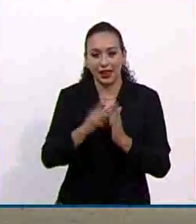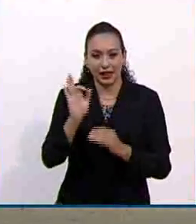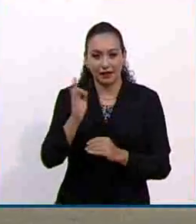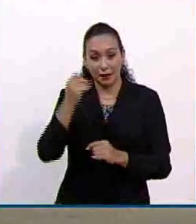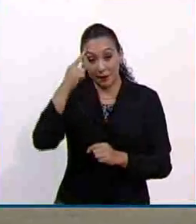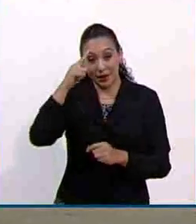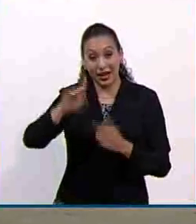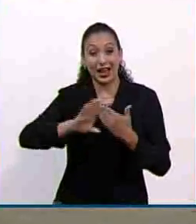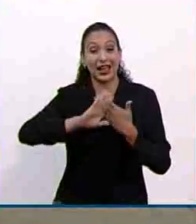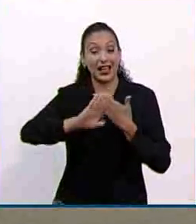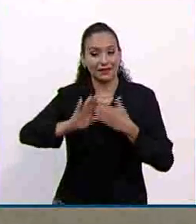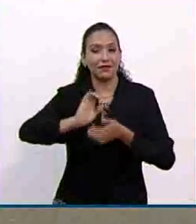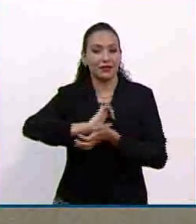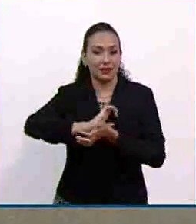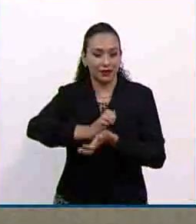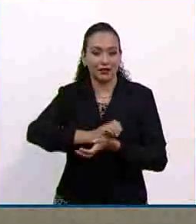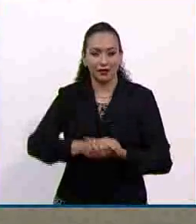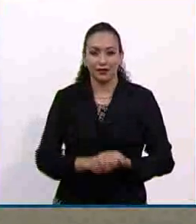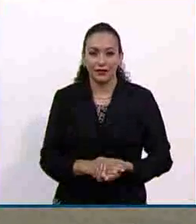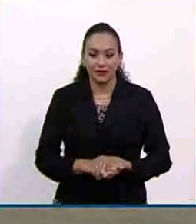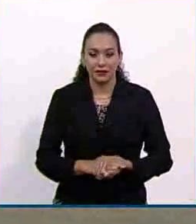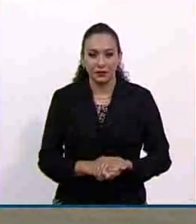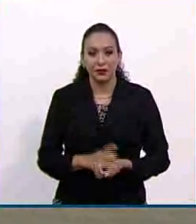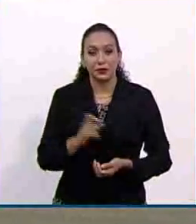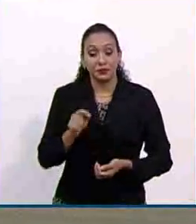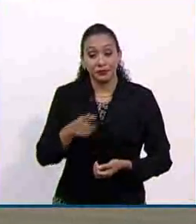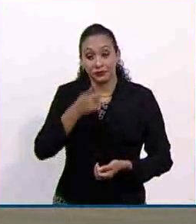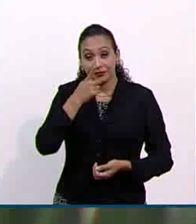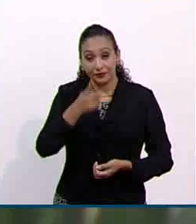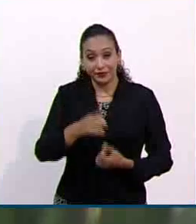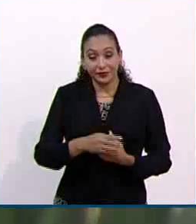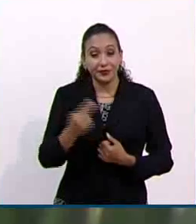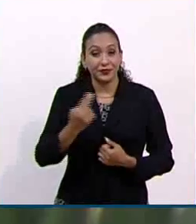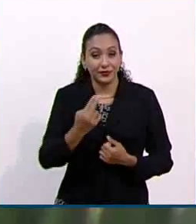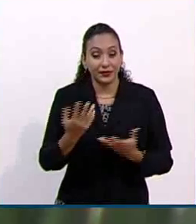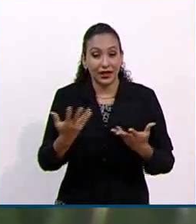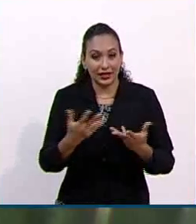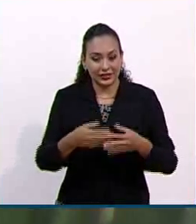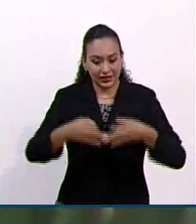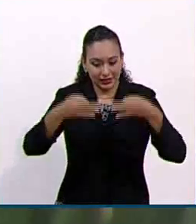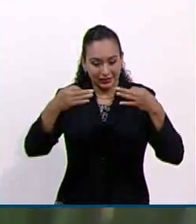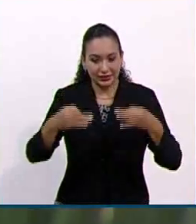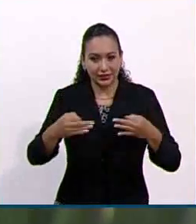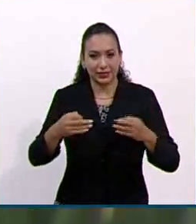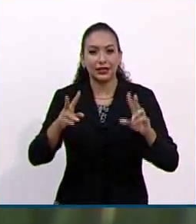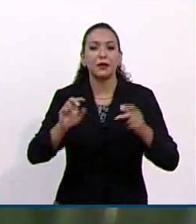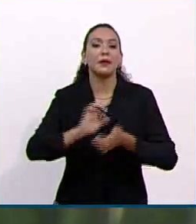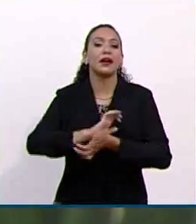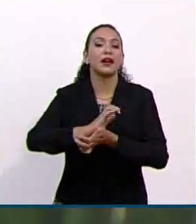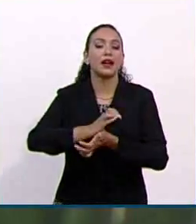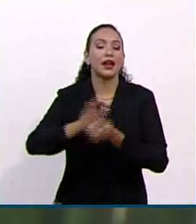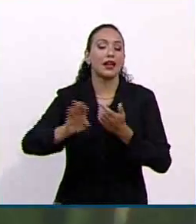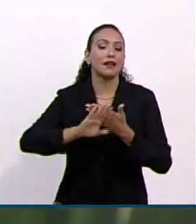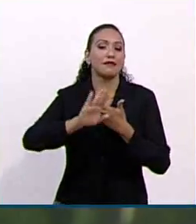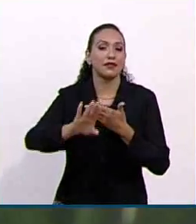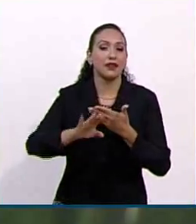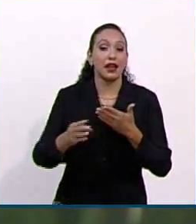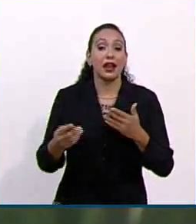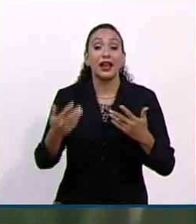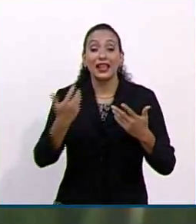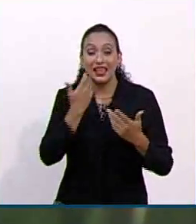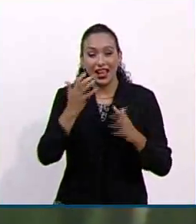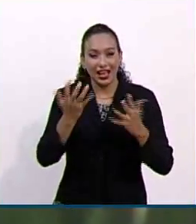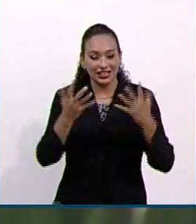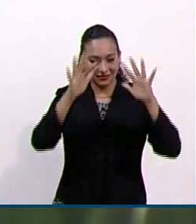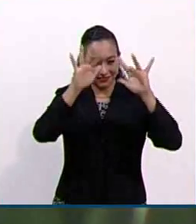y eliminar la discriminación, asegurando que se incorpore una definición de discriminación que incluya todos los